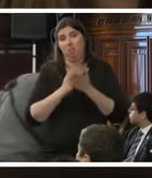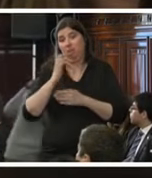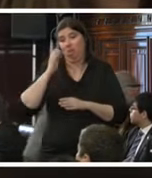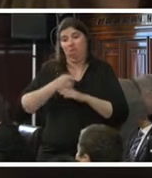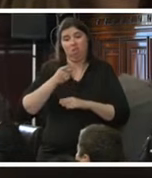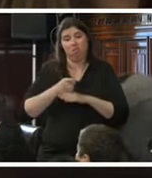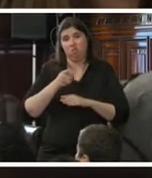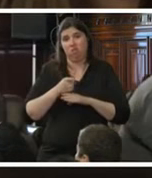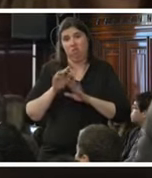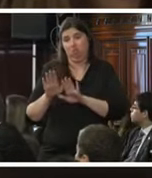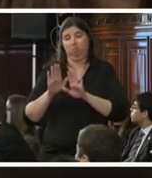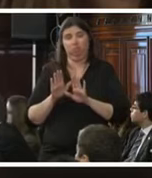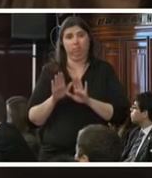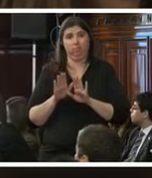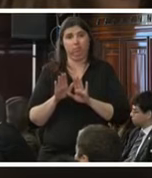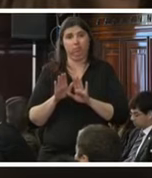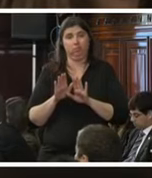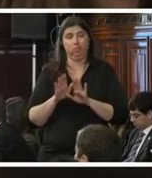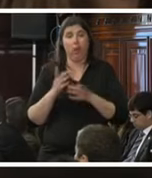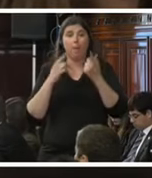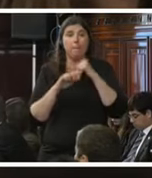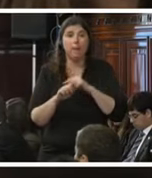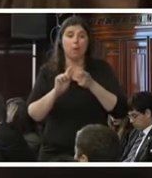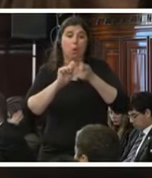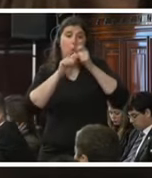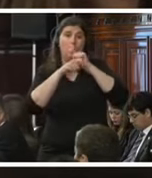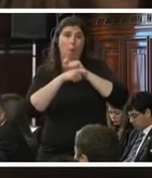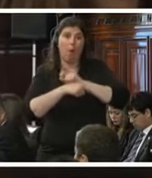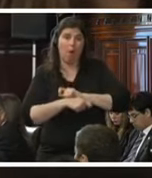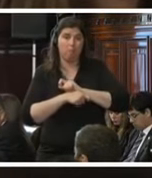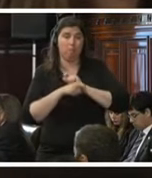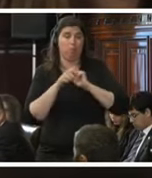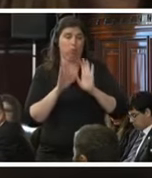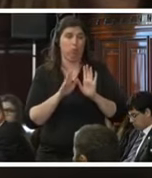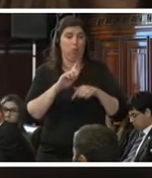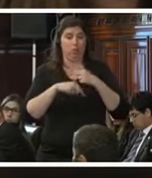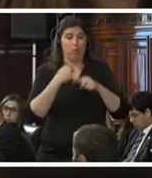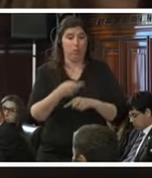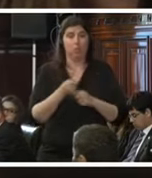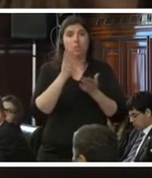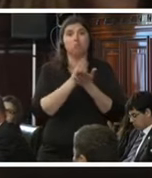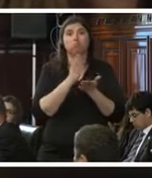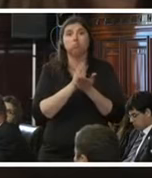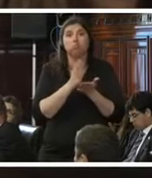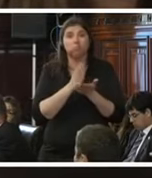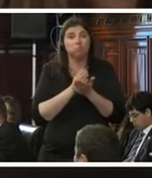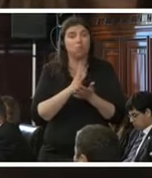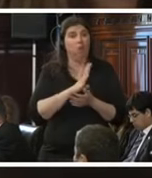términos figurados. En cambio, en un régimen democrático de Estado Social de Derecho y de Garantías que